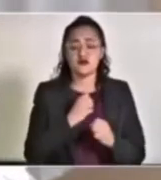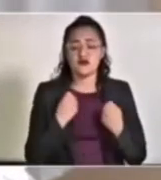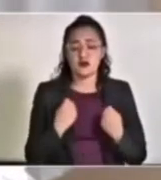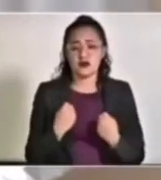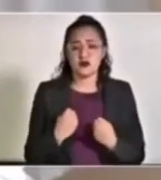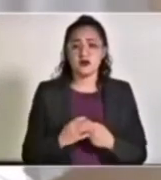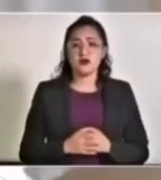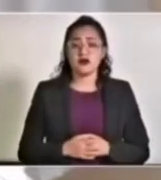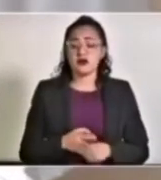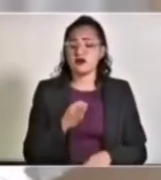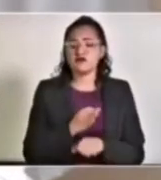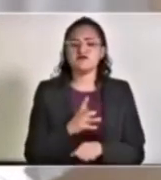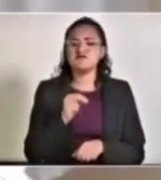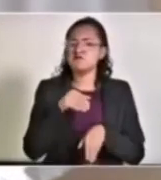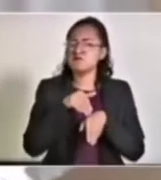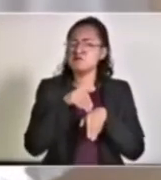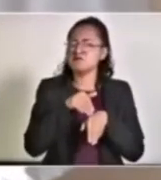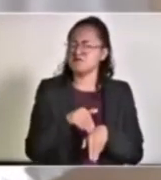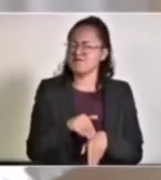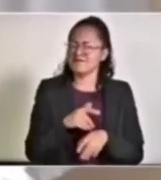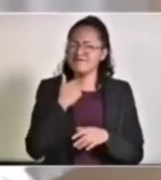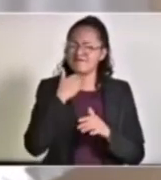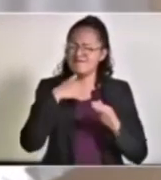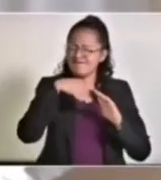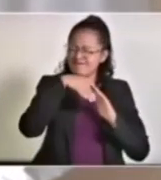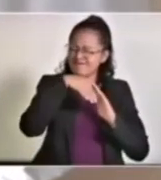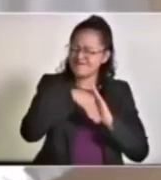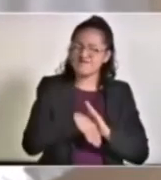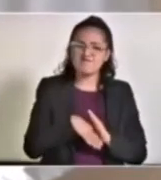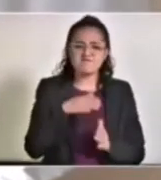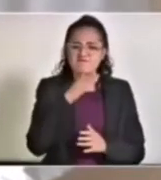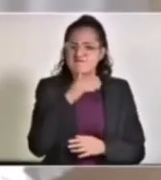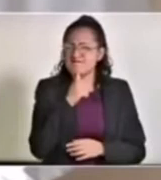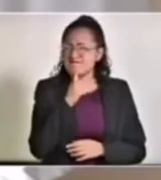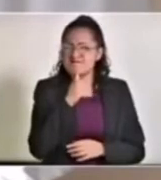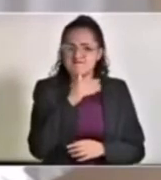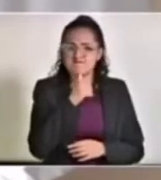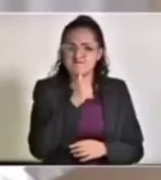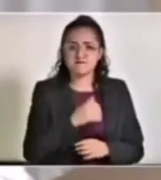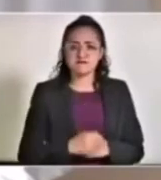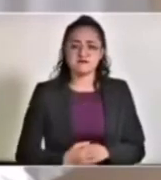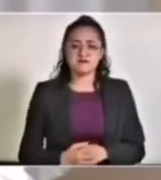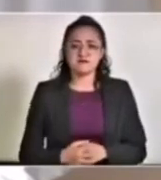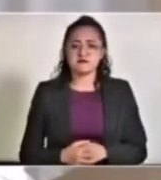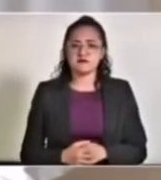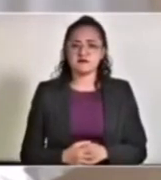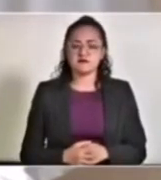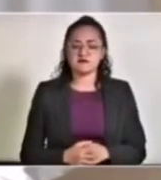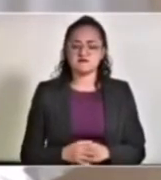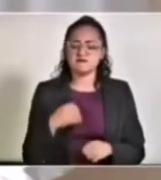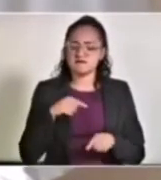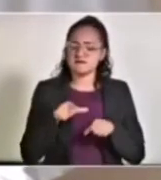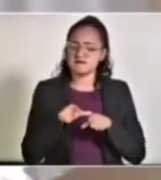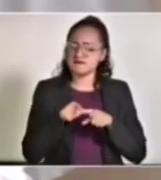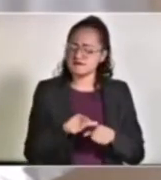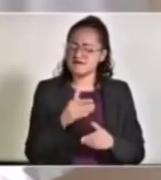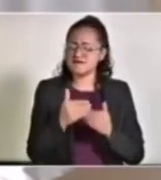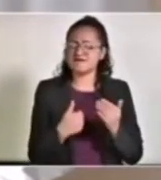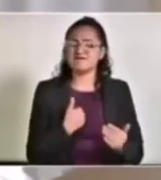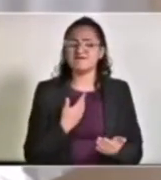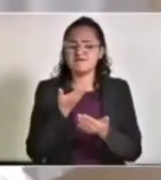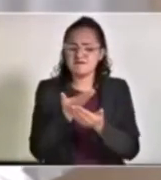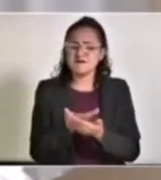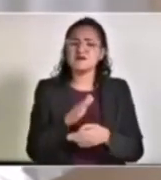que no se dé que no sé que seguimos pidiéndole a la